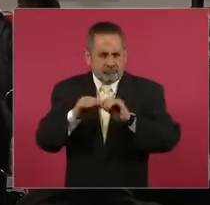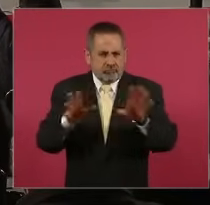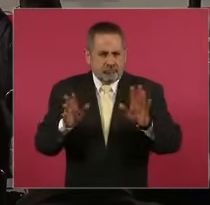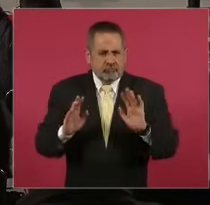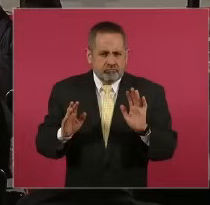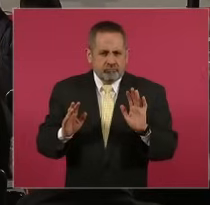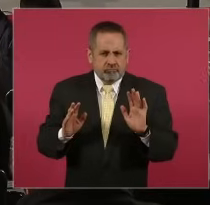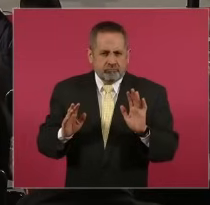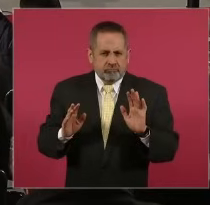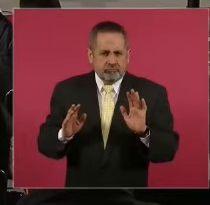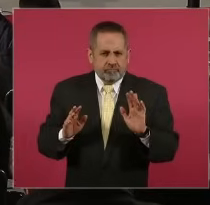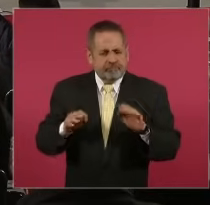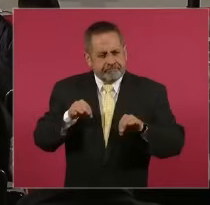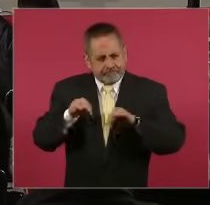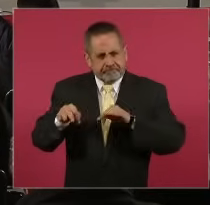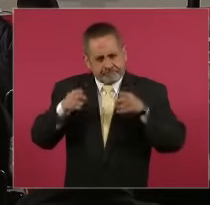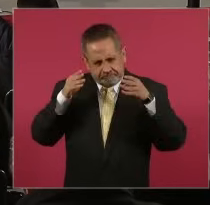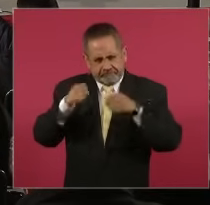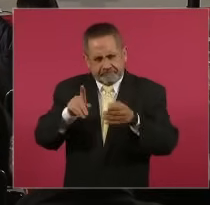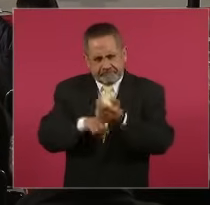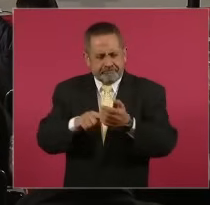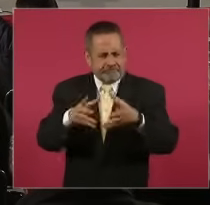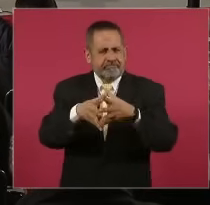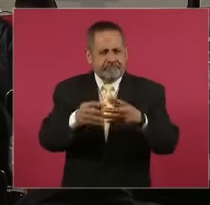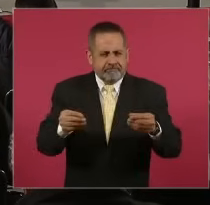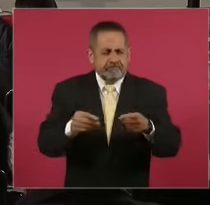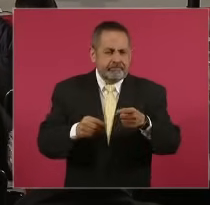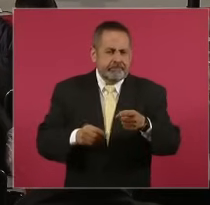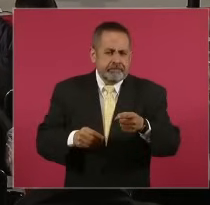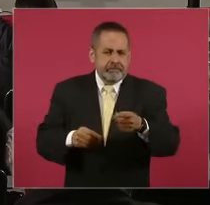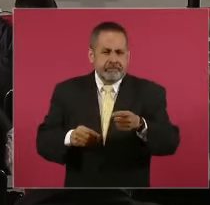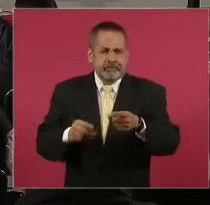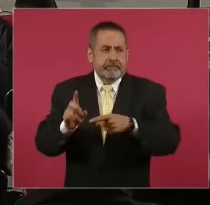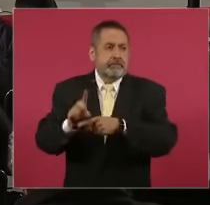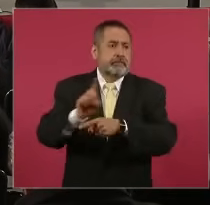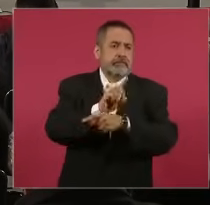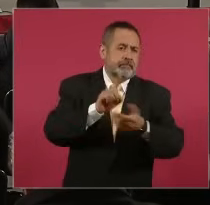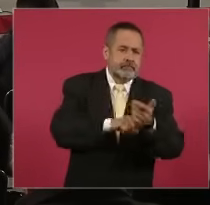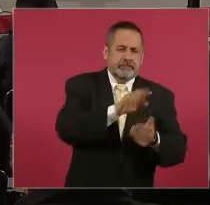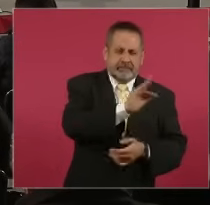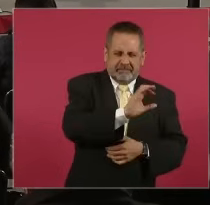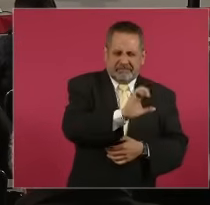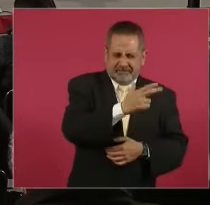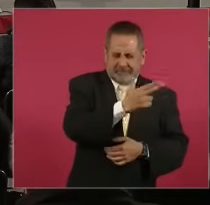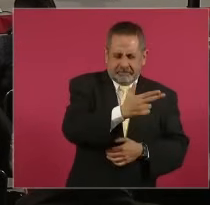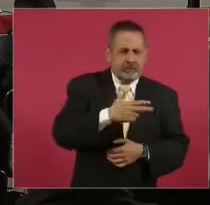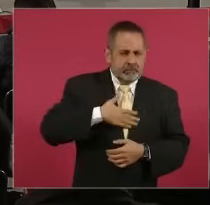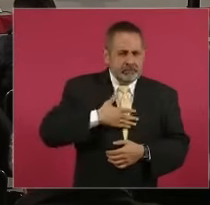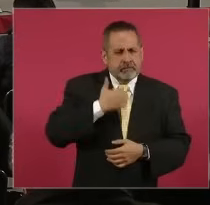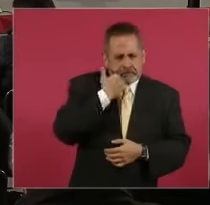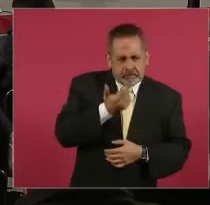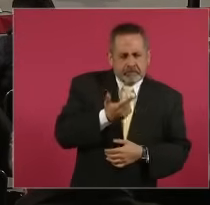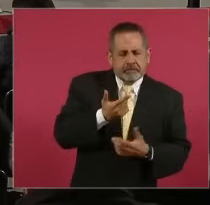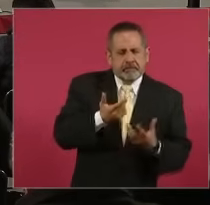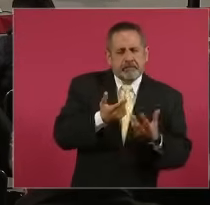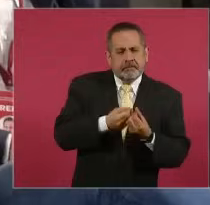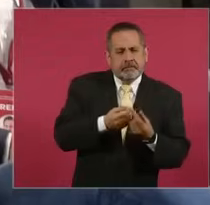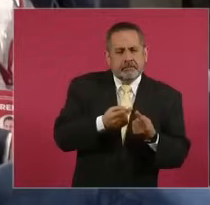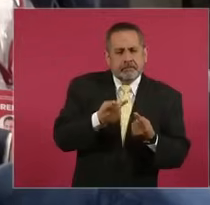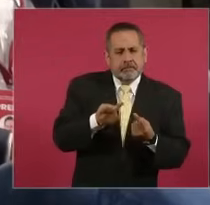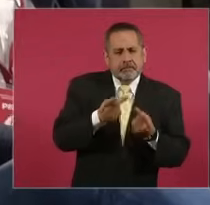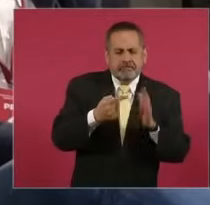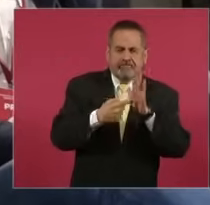llevamos trabajando el tema de desapariciones desde Felipe Calderón, lo que quisiéramos es